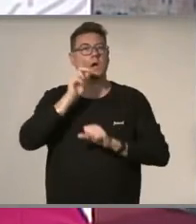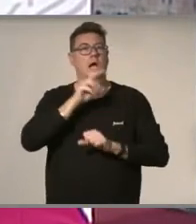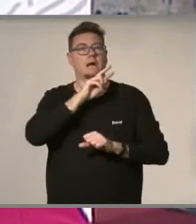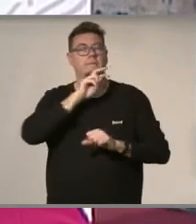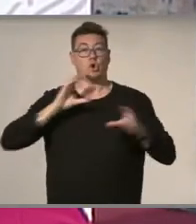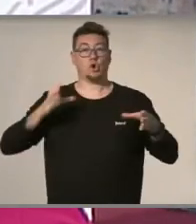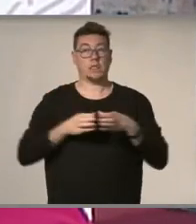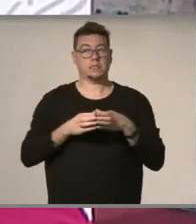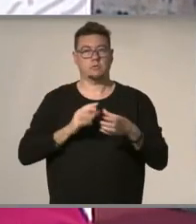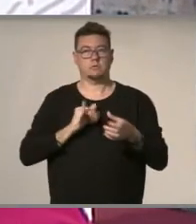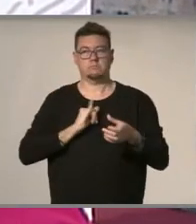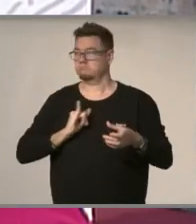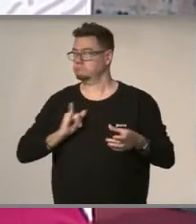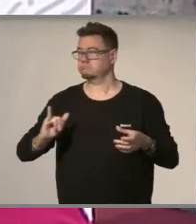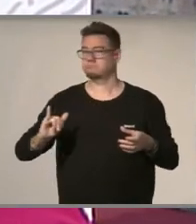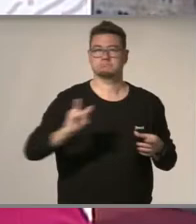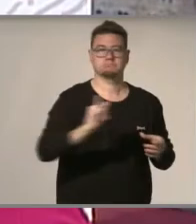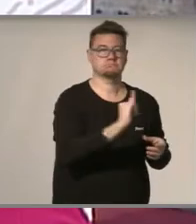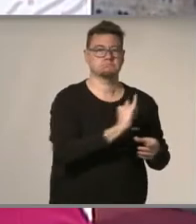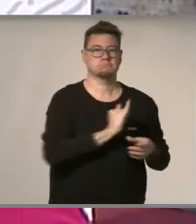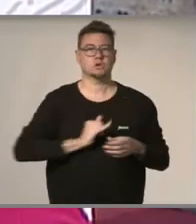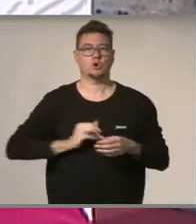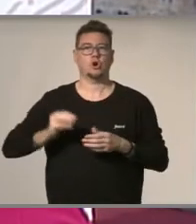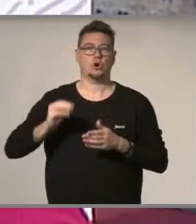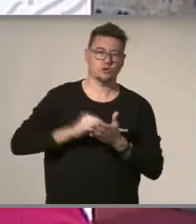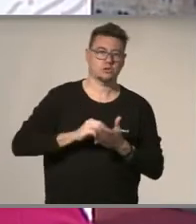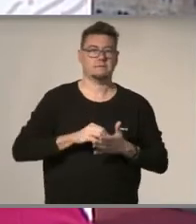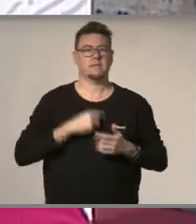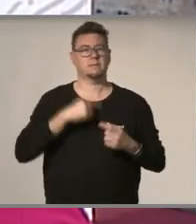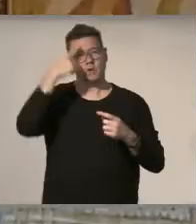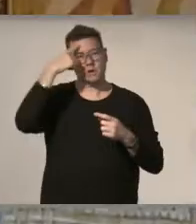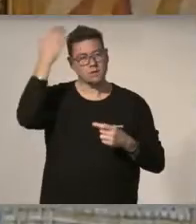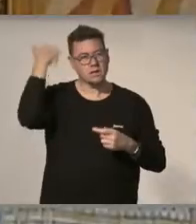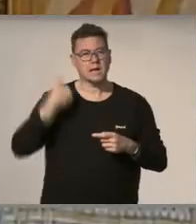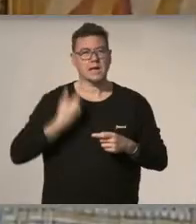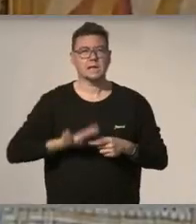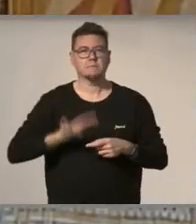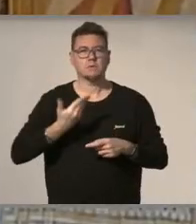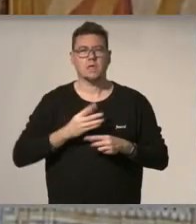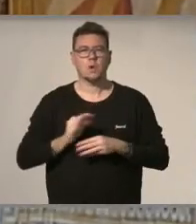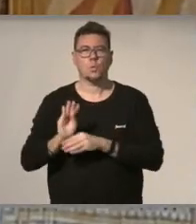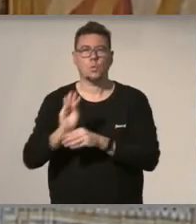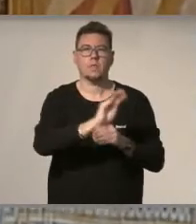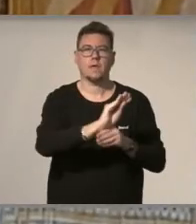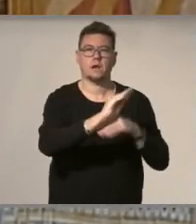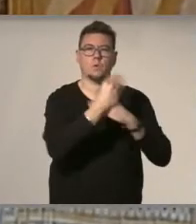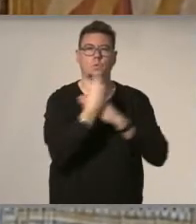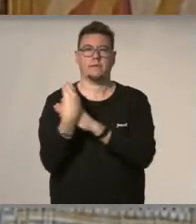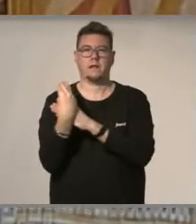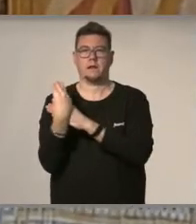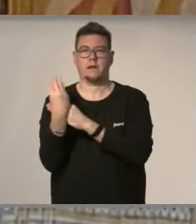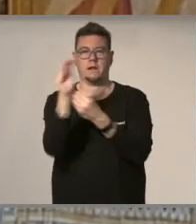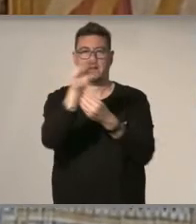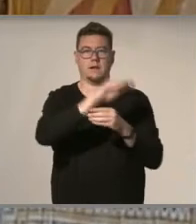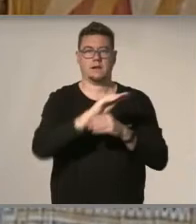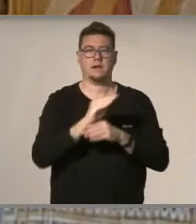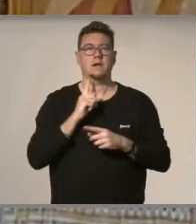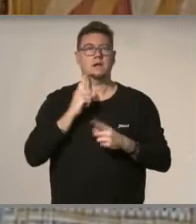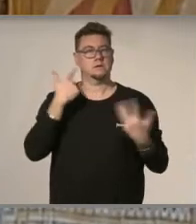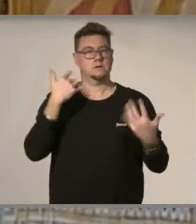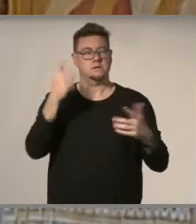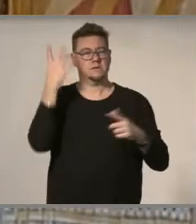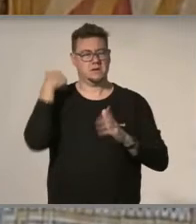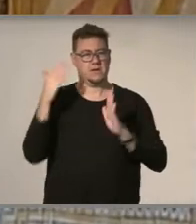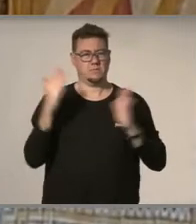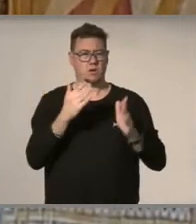colectivo, el valor de aquello que nos une. Hemos recordado, por ejemplo, la importancia de cuidarnos unos a otros. Hemos admirado en medio del